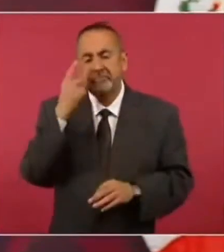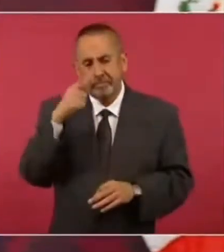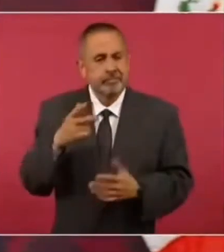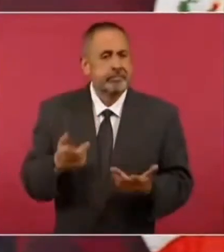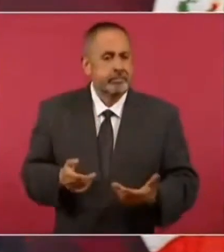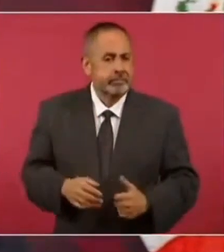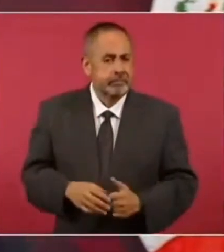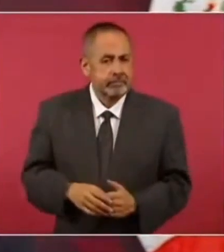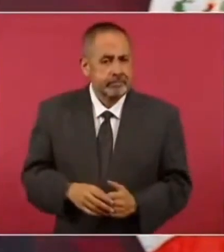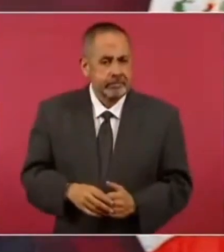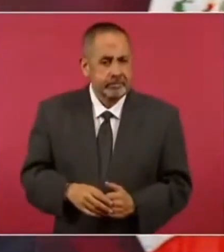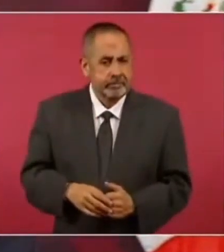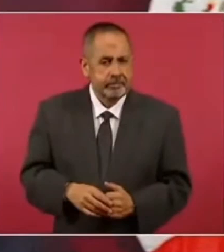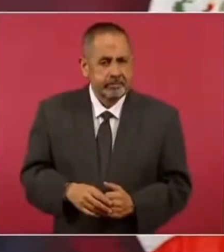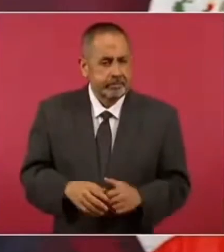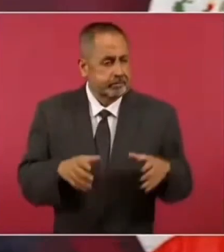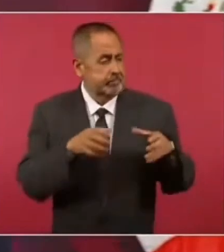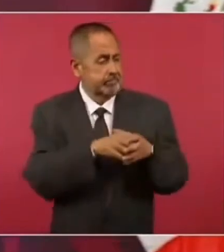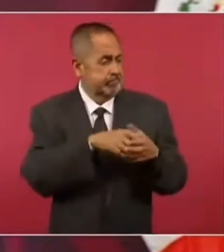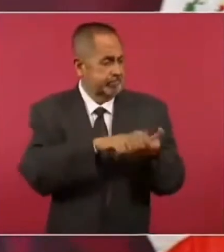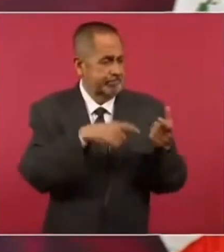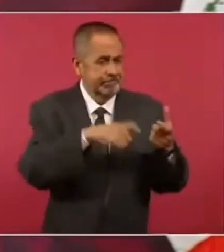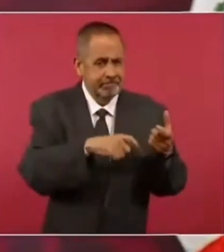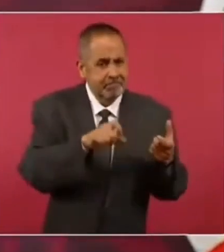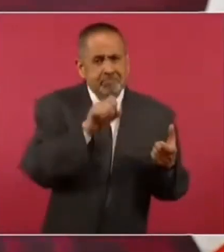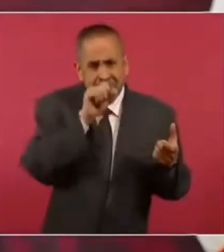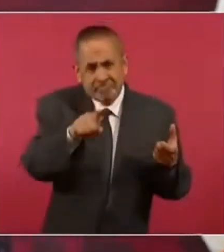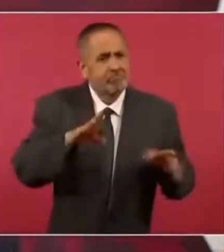a los de la élite.